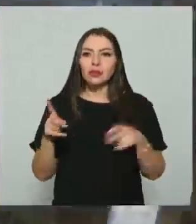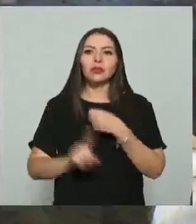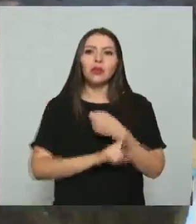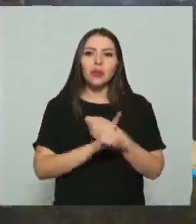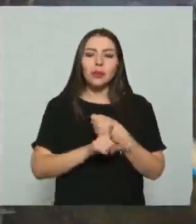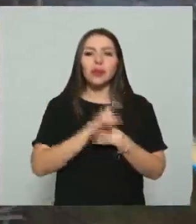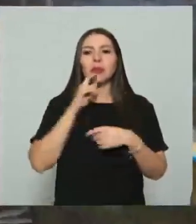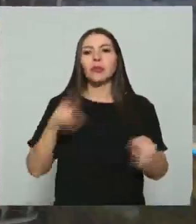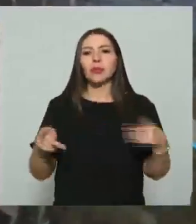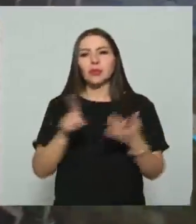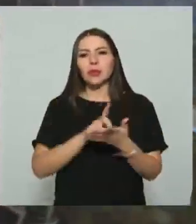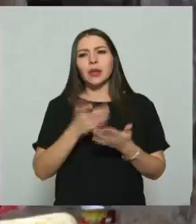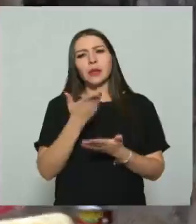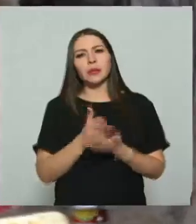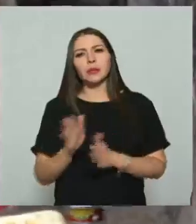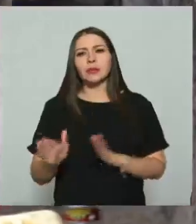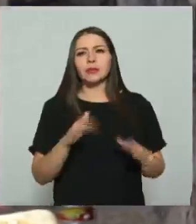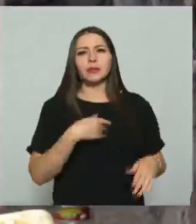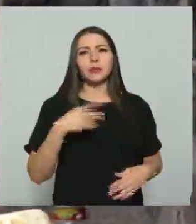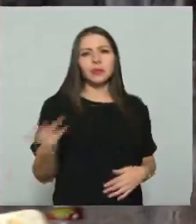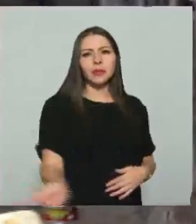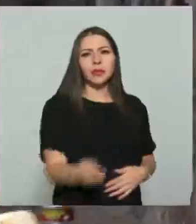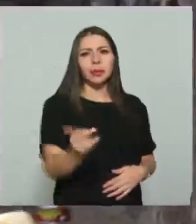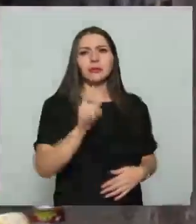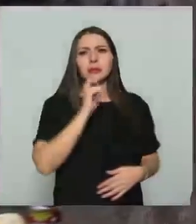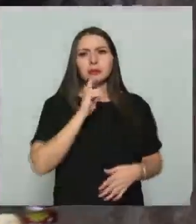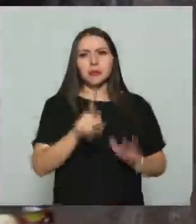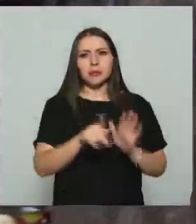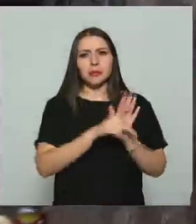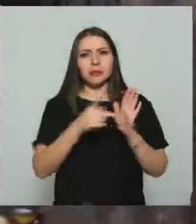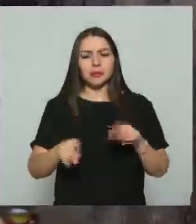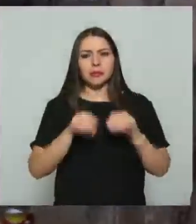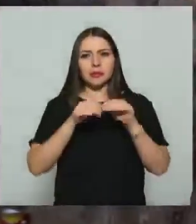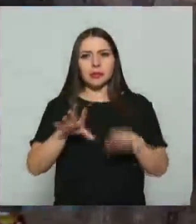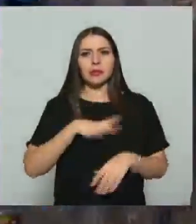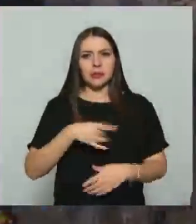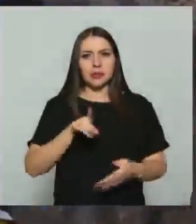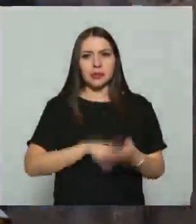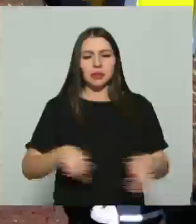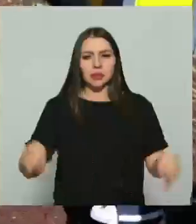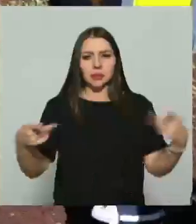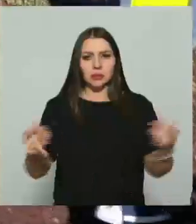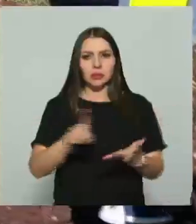preguntarte si, como dicen también en estas publicaciones periodísticas, existe el narcomenudeo.